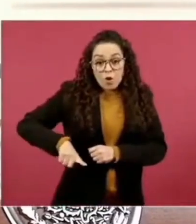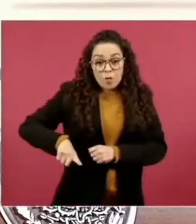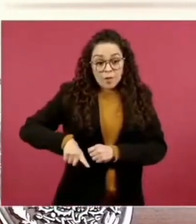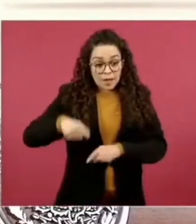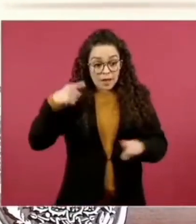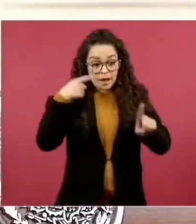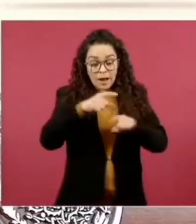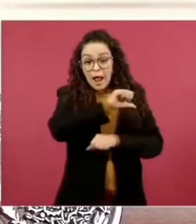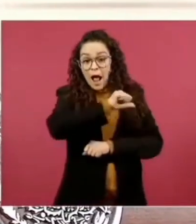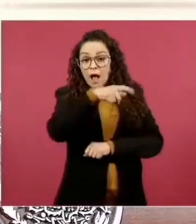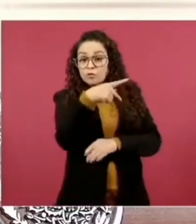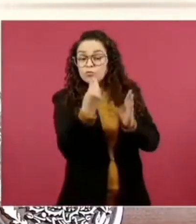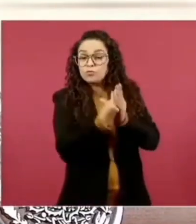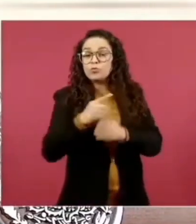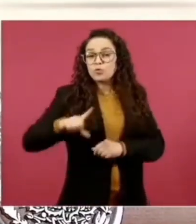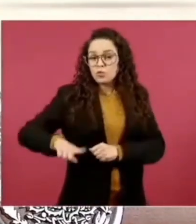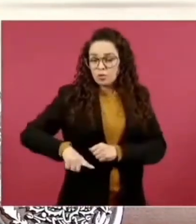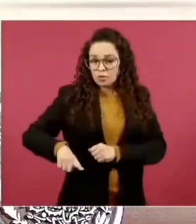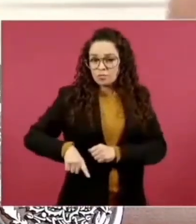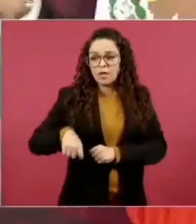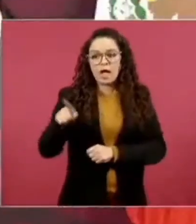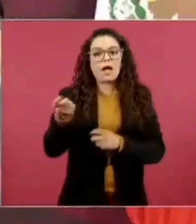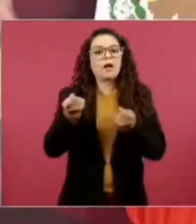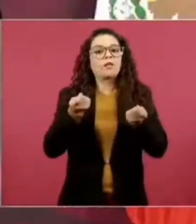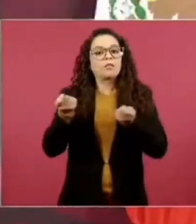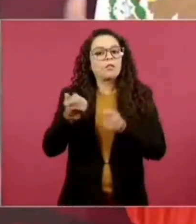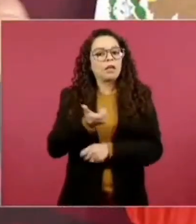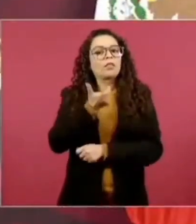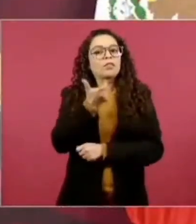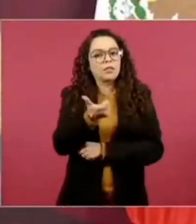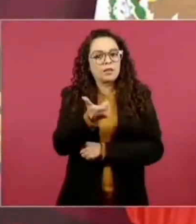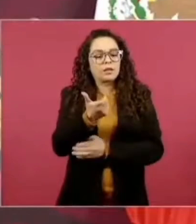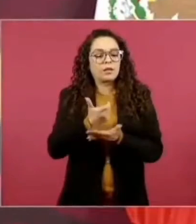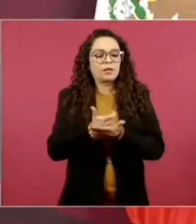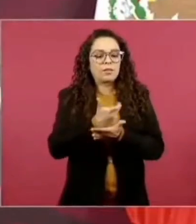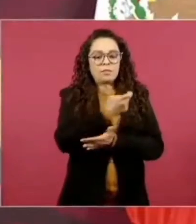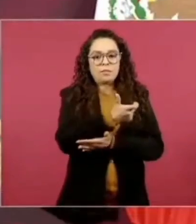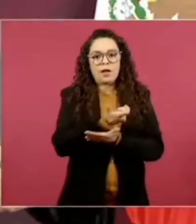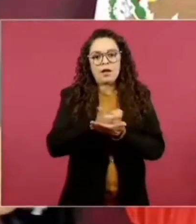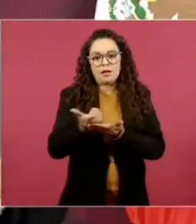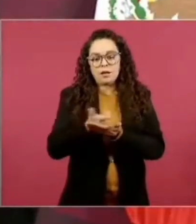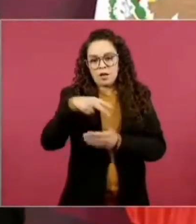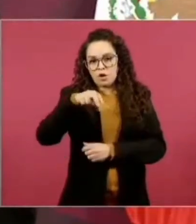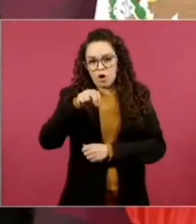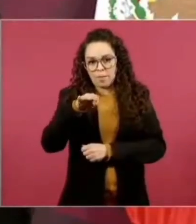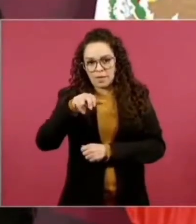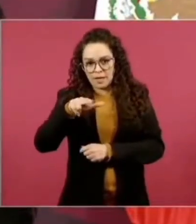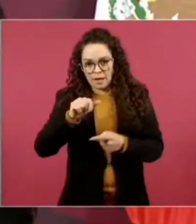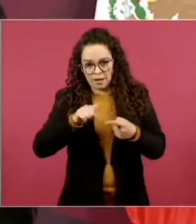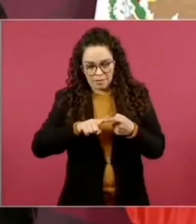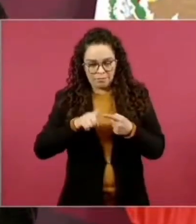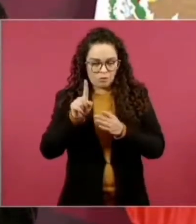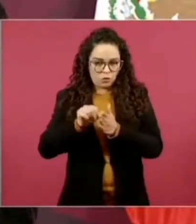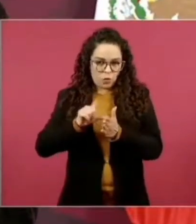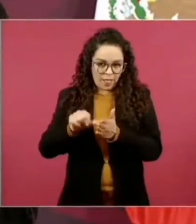afores, para dar garantía a los trabajadores.